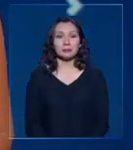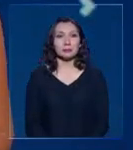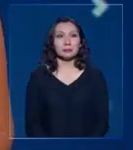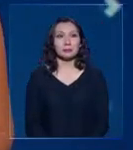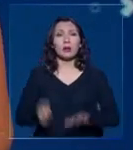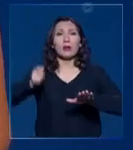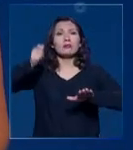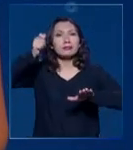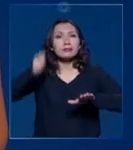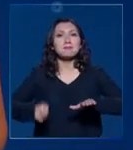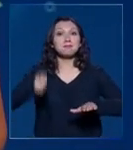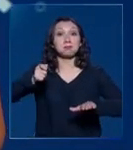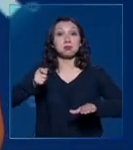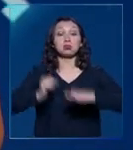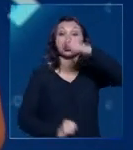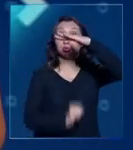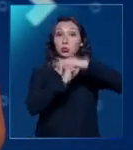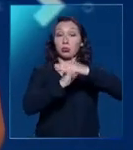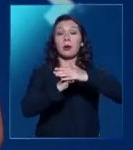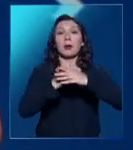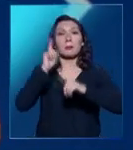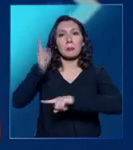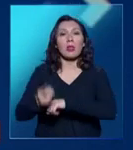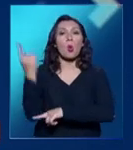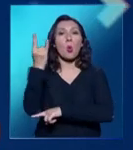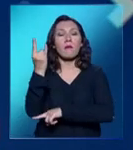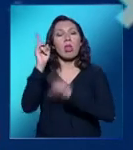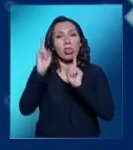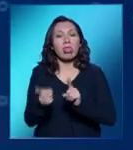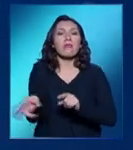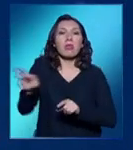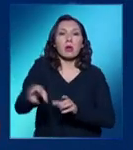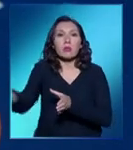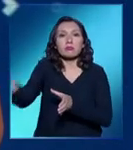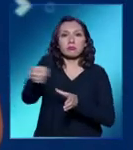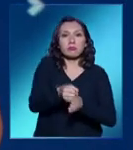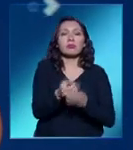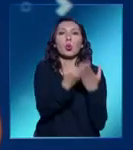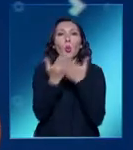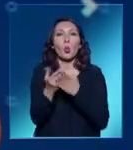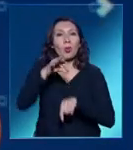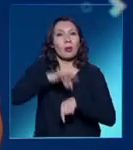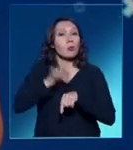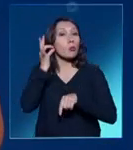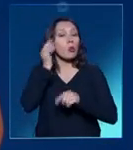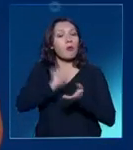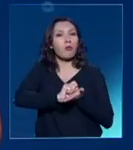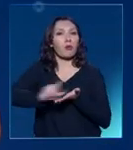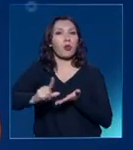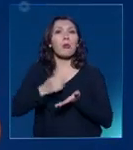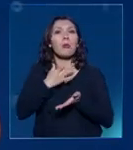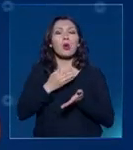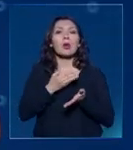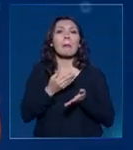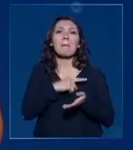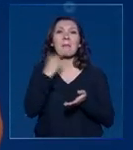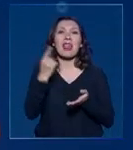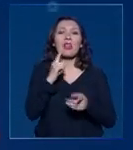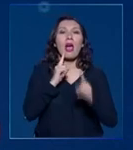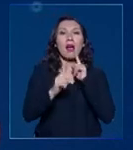En un fallo unánime, la Corte Suprema ordenó a una universidad a reincorporar a una estudiante de medicina expulsada tras reprobar un